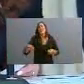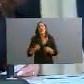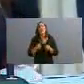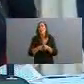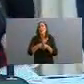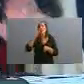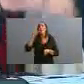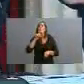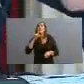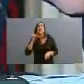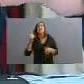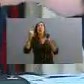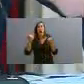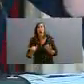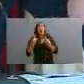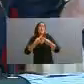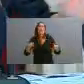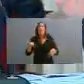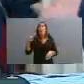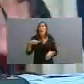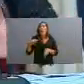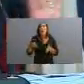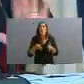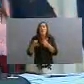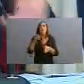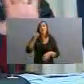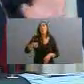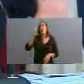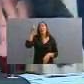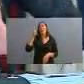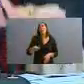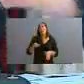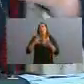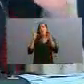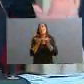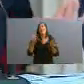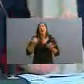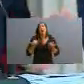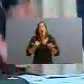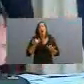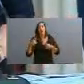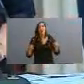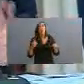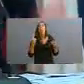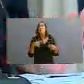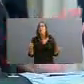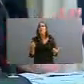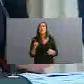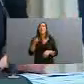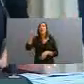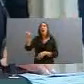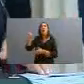la vida y en el Señor. Pero en la justicia es imposible acceder a la declaración jurada de nadie. De